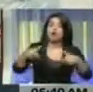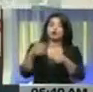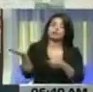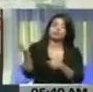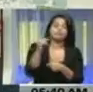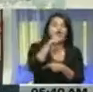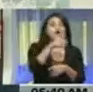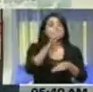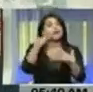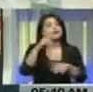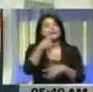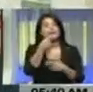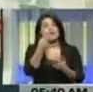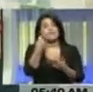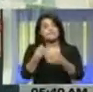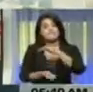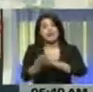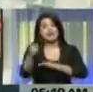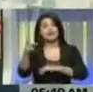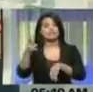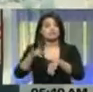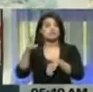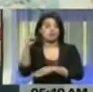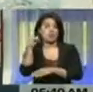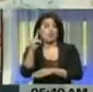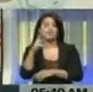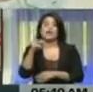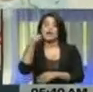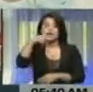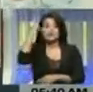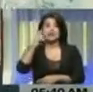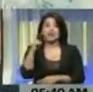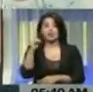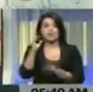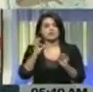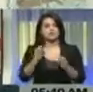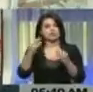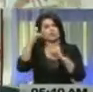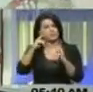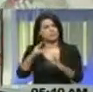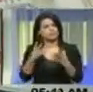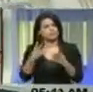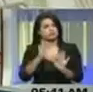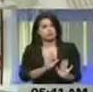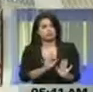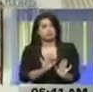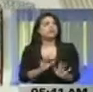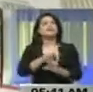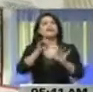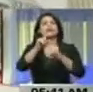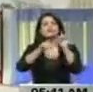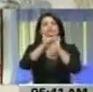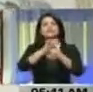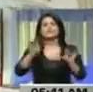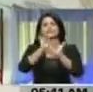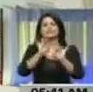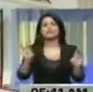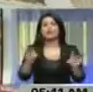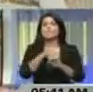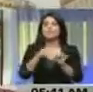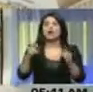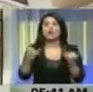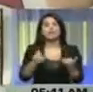ayer, se emitió un comunicado de prensa. Obviamente la Cancillería Uruguaya ha sido bastante respetuosa con el tema, ya se divulgó por los medios de comunicación, pero viene